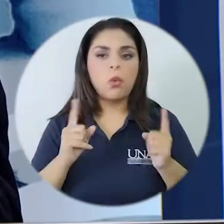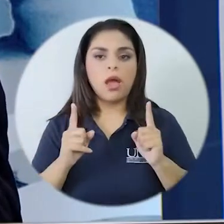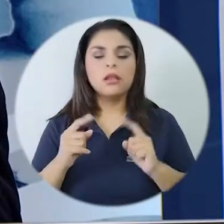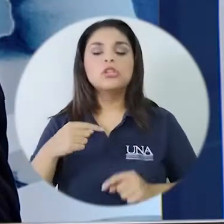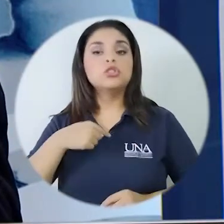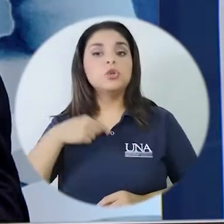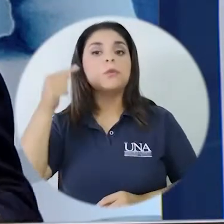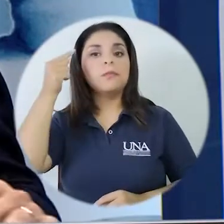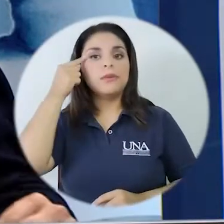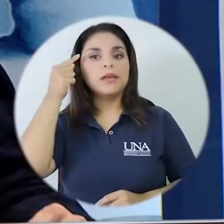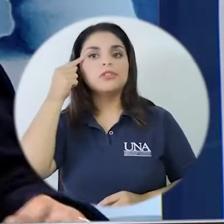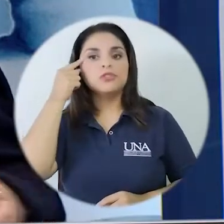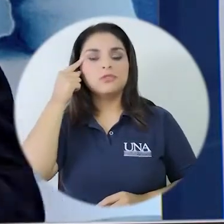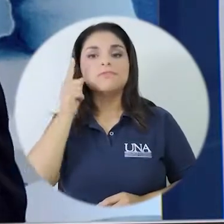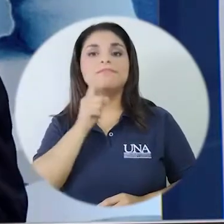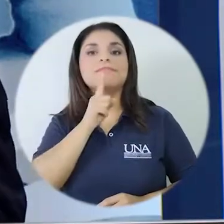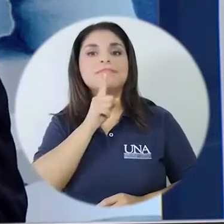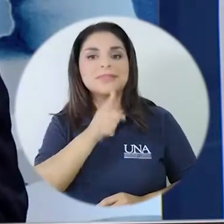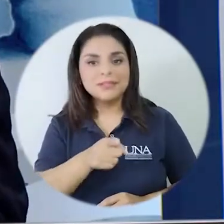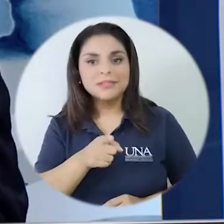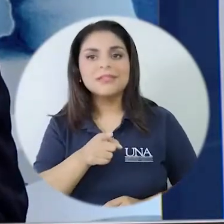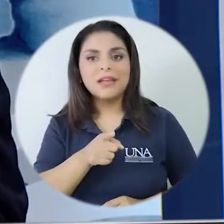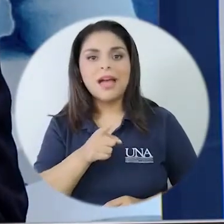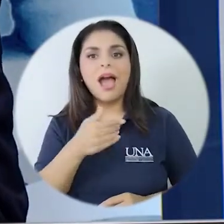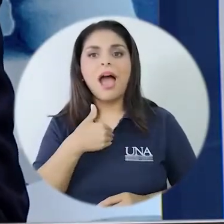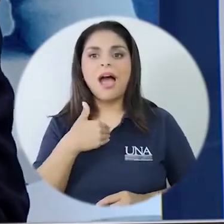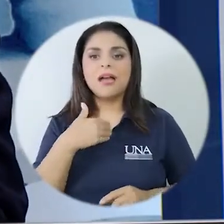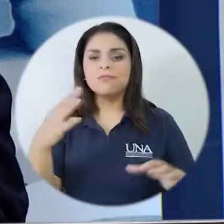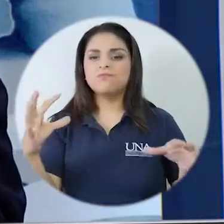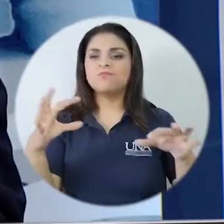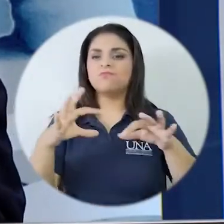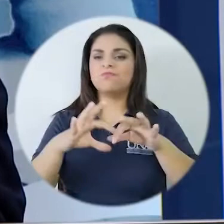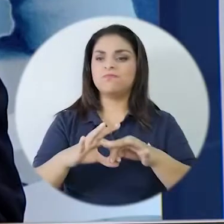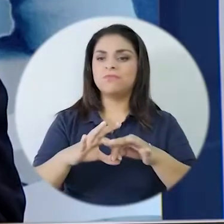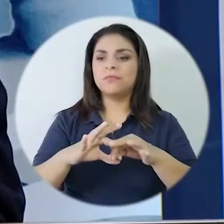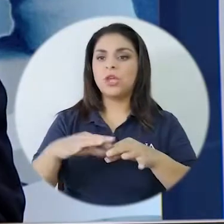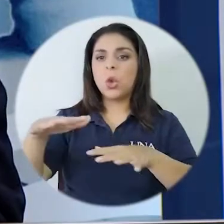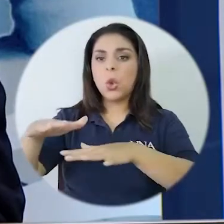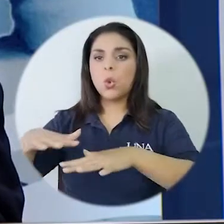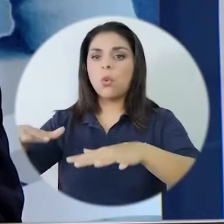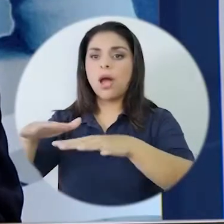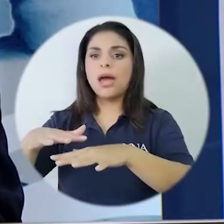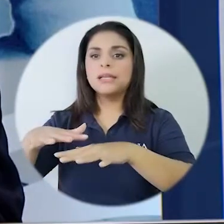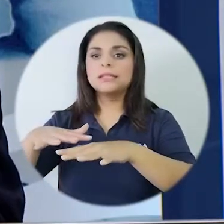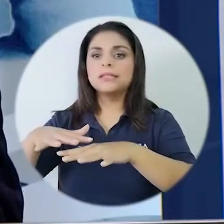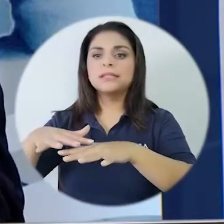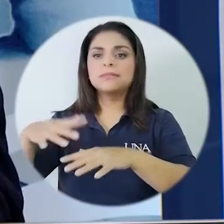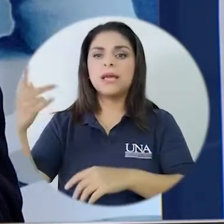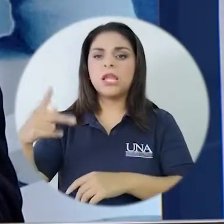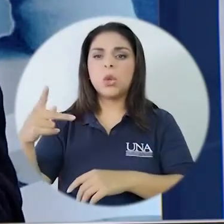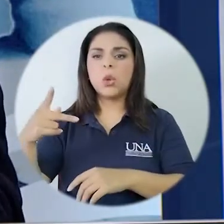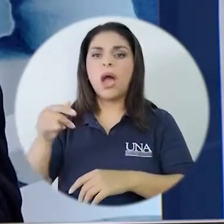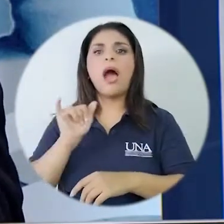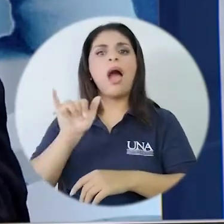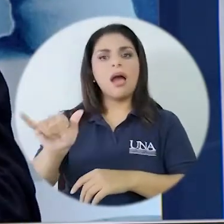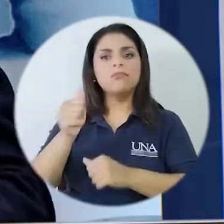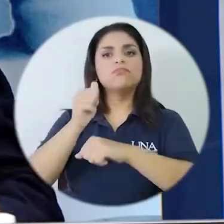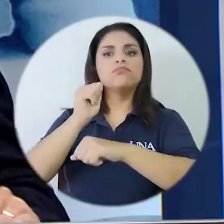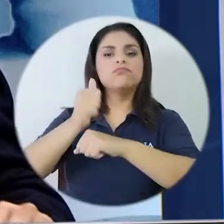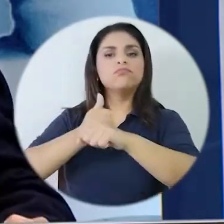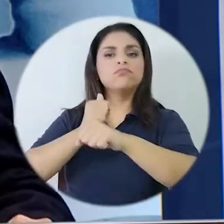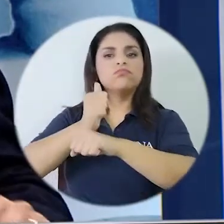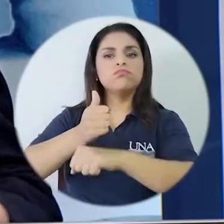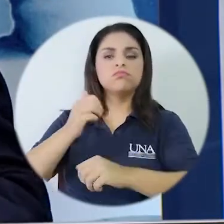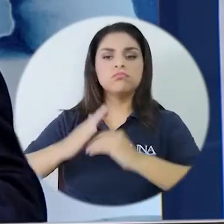particularmente considero que hay una concordancia entre las zonas de riesgo, ¿verdad?, y las zonas de construcción.